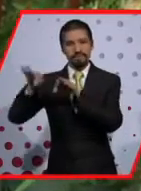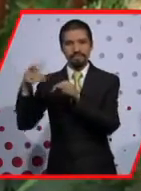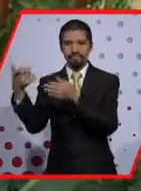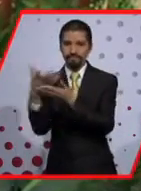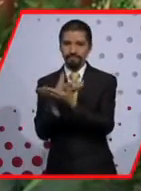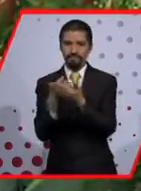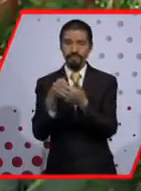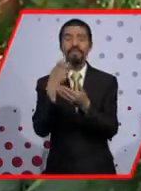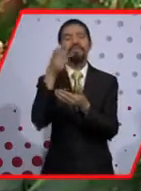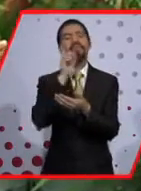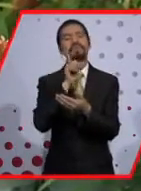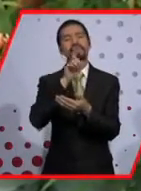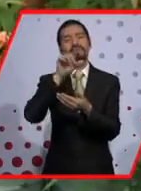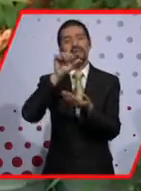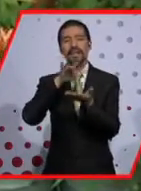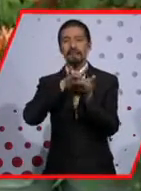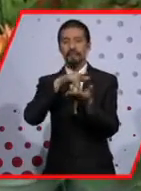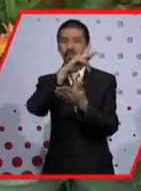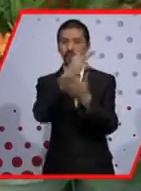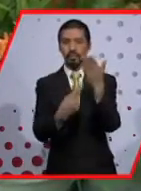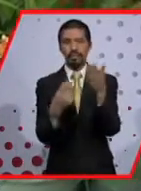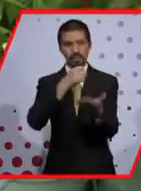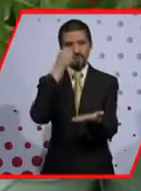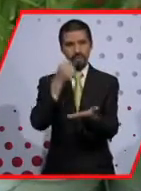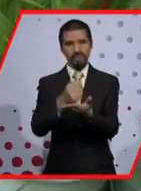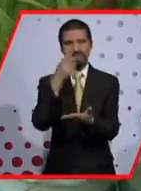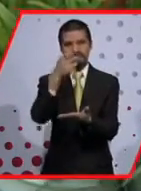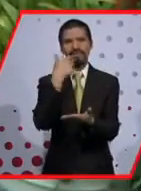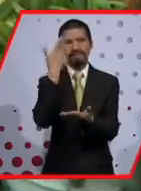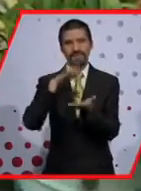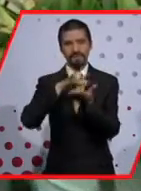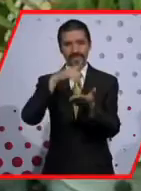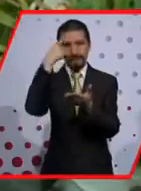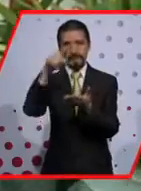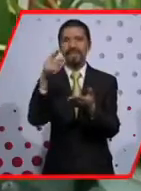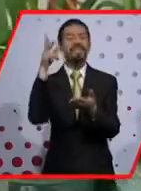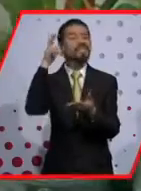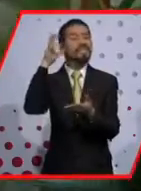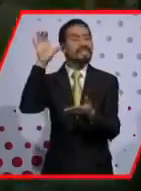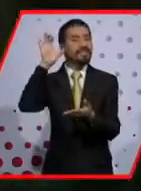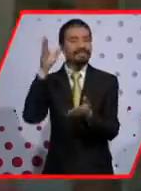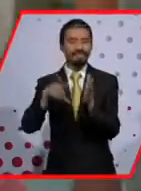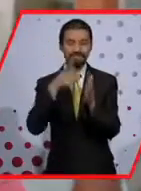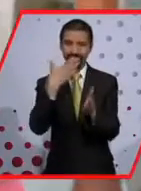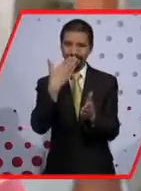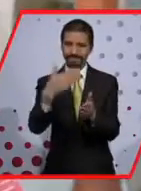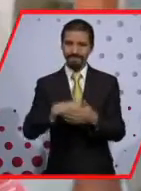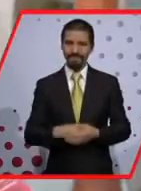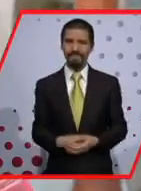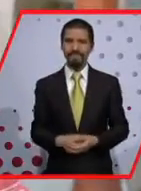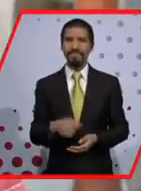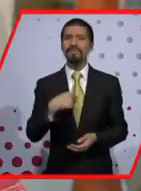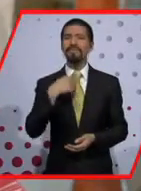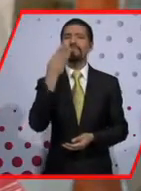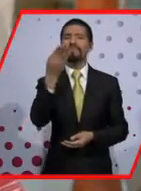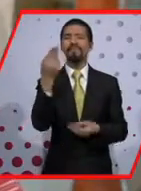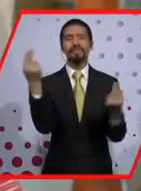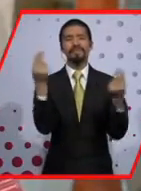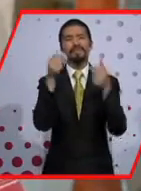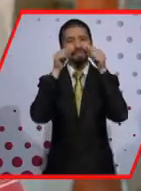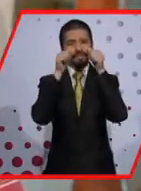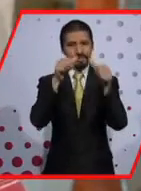solicita el apoyo a través del programa a quien corresponda para escuchar bien nuevamente yo te diría una atención